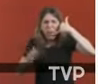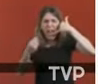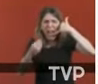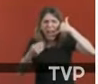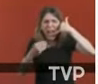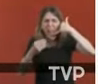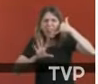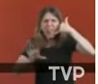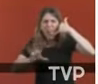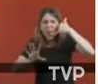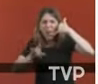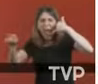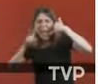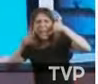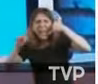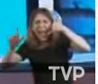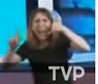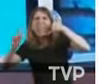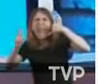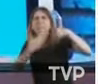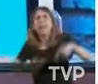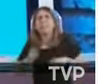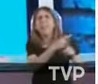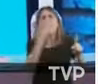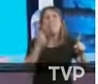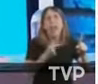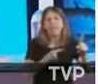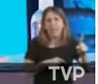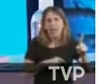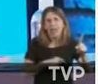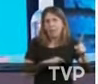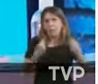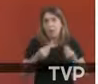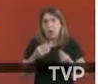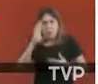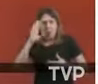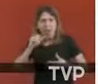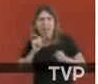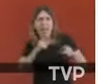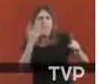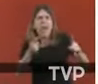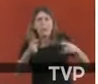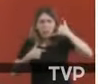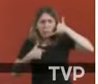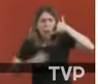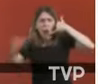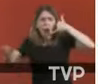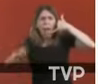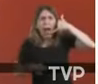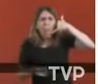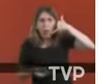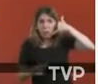la contrajeron al presidente Francia. La contrajeron una dictadura y esta deuda no se va a pagar. Por supuesto,